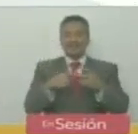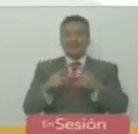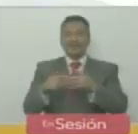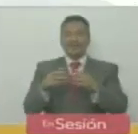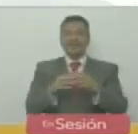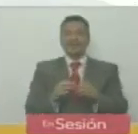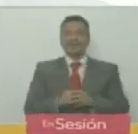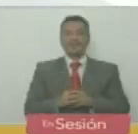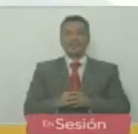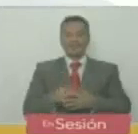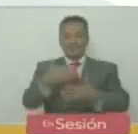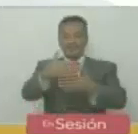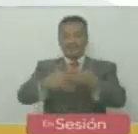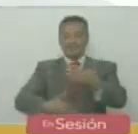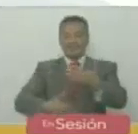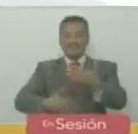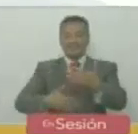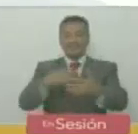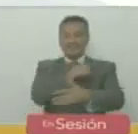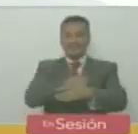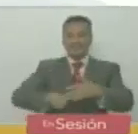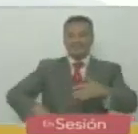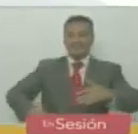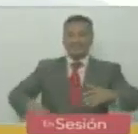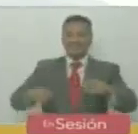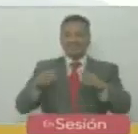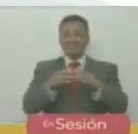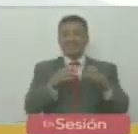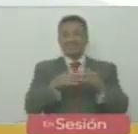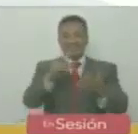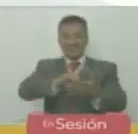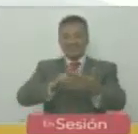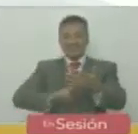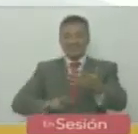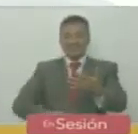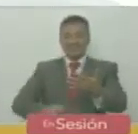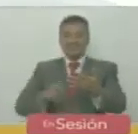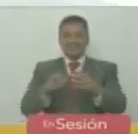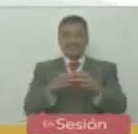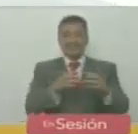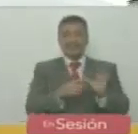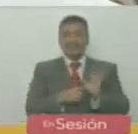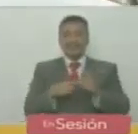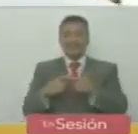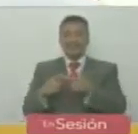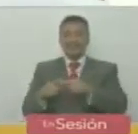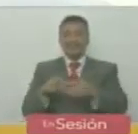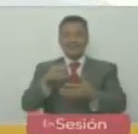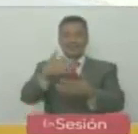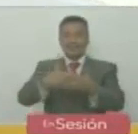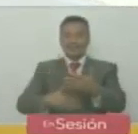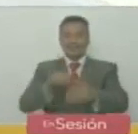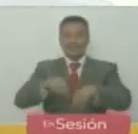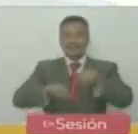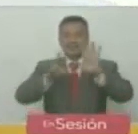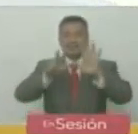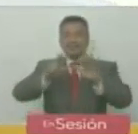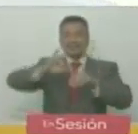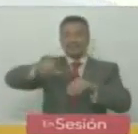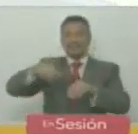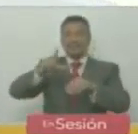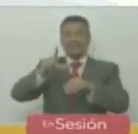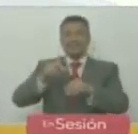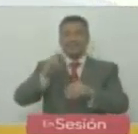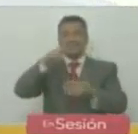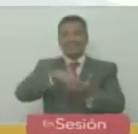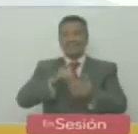anexa. Acto seguido, el presidente ordenó dar lectura al acta de la sesión ordinaria del día martes 19 de